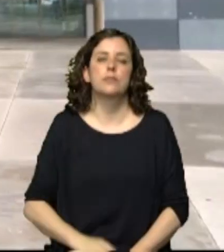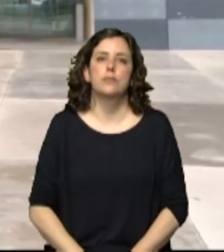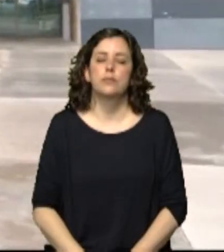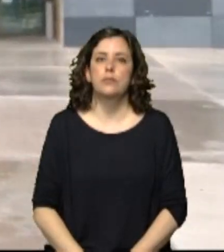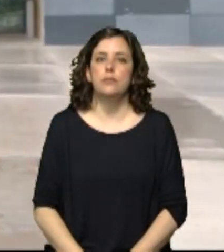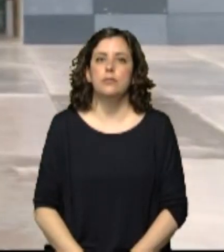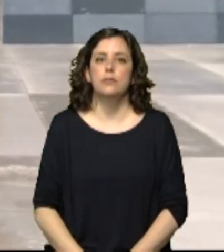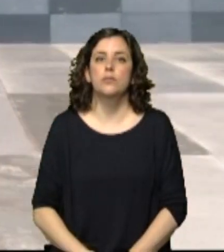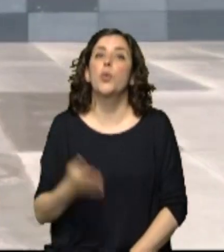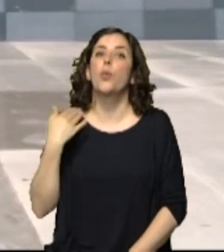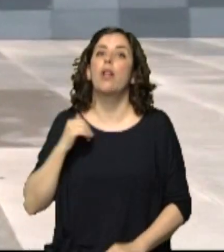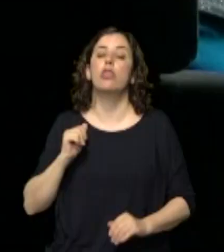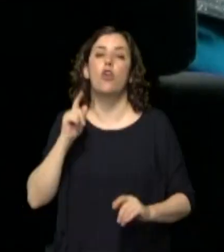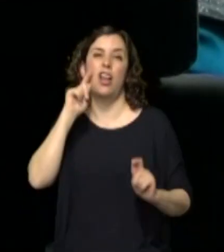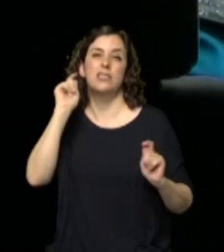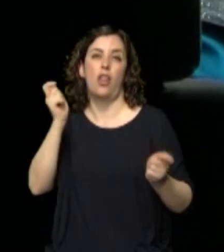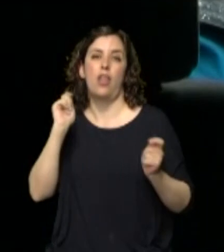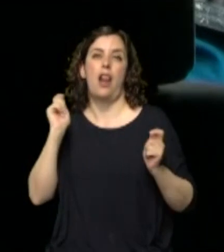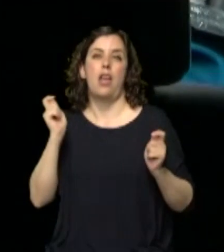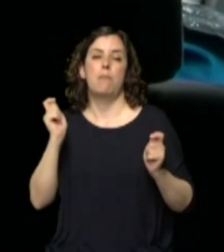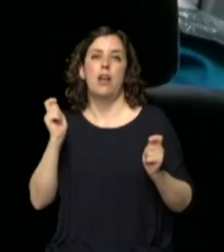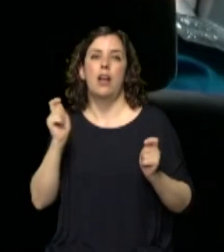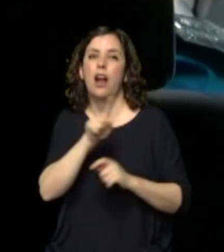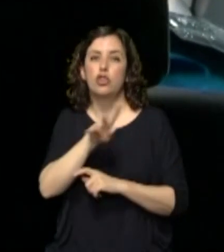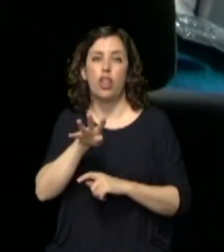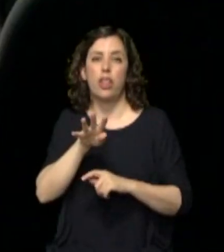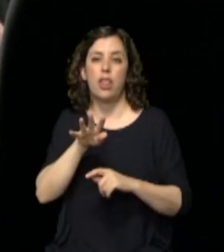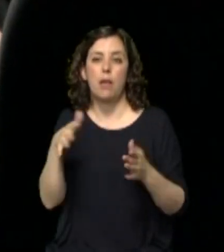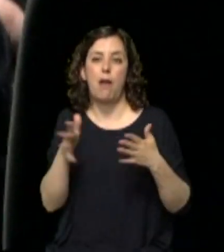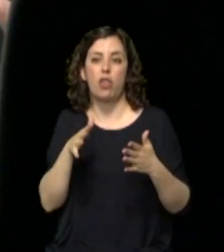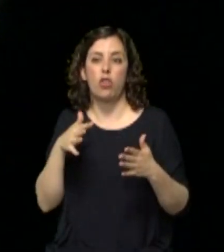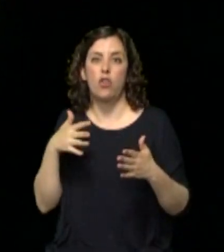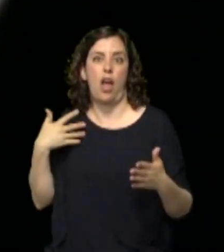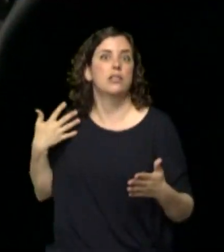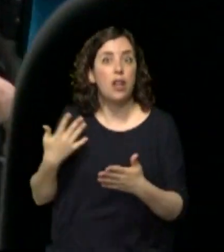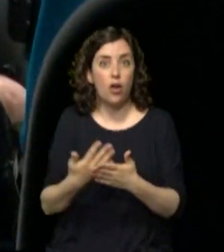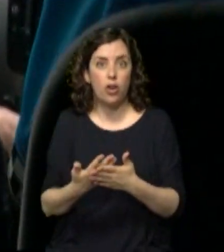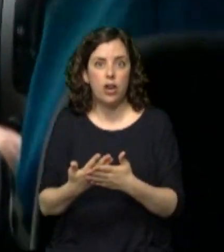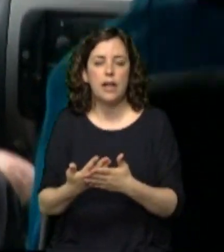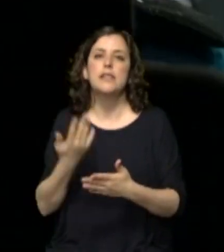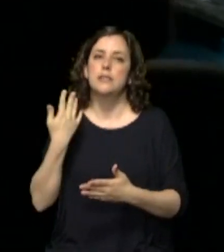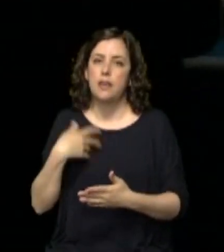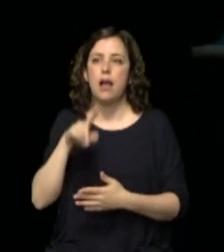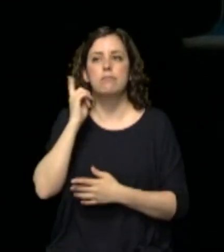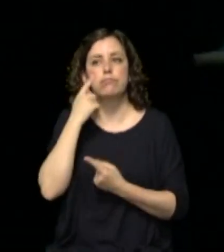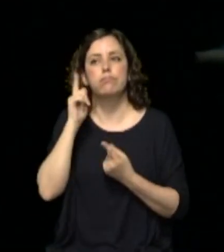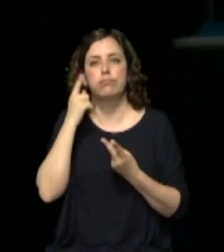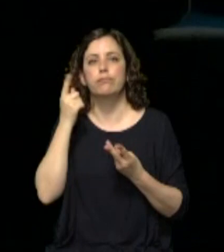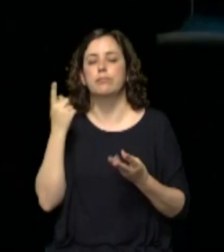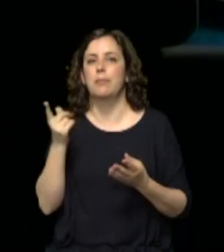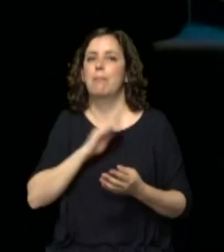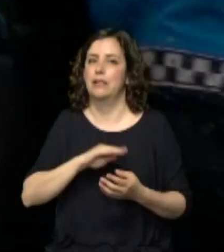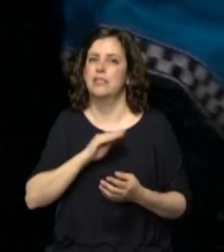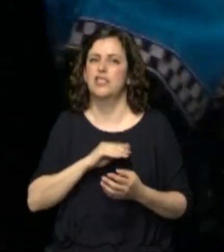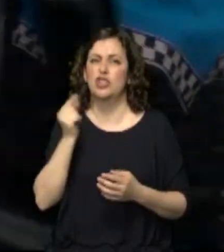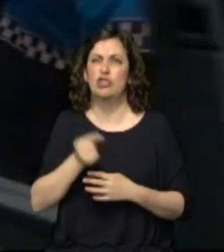Desde que se declaró el estado de alarma el 14 de marzo hemos denunciado bastantes infracciones, en total han sido